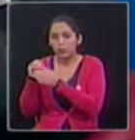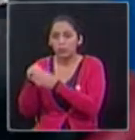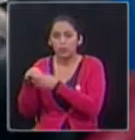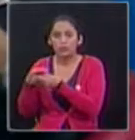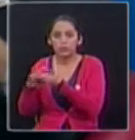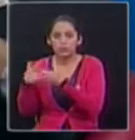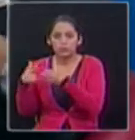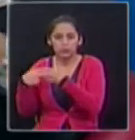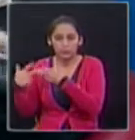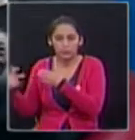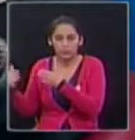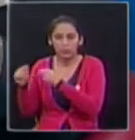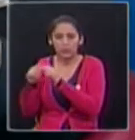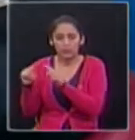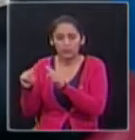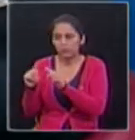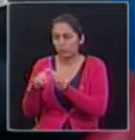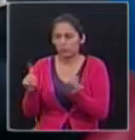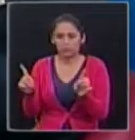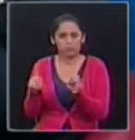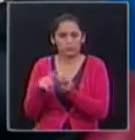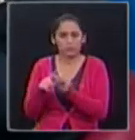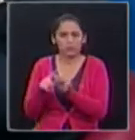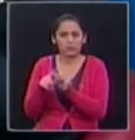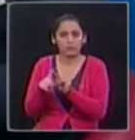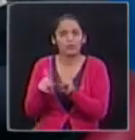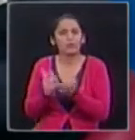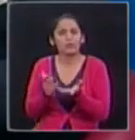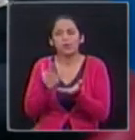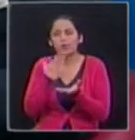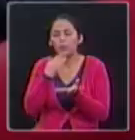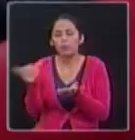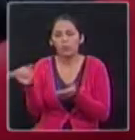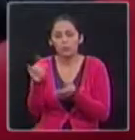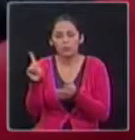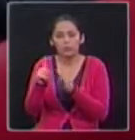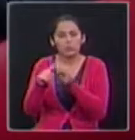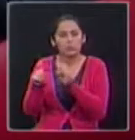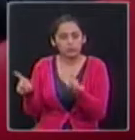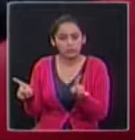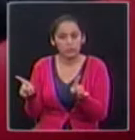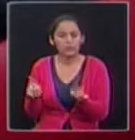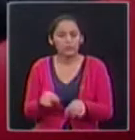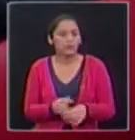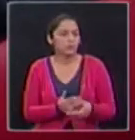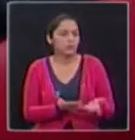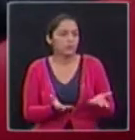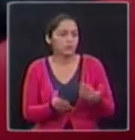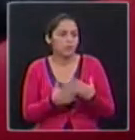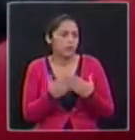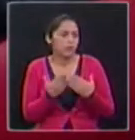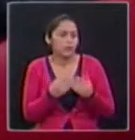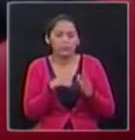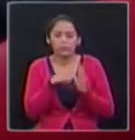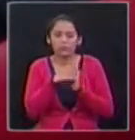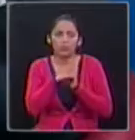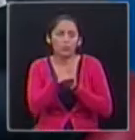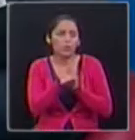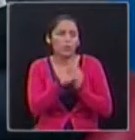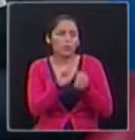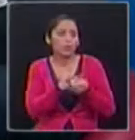convertirse en un punto de canje por parte de los ciudadanos. Entonces, ¿es suficiente eso para hacer las transacciones comunes? Pero por supuesto,